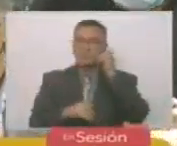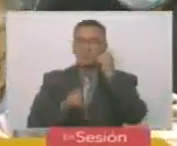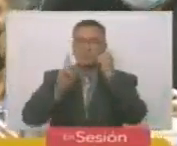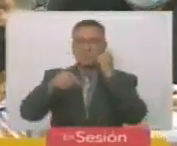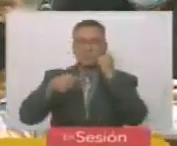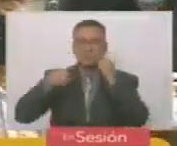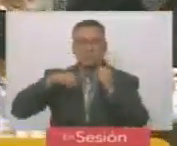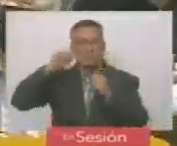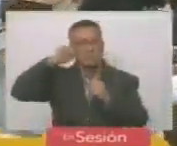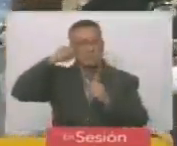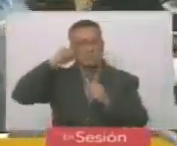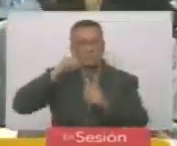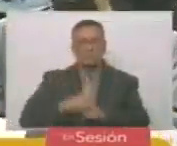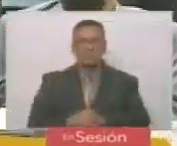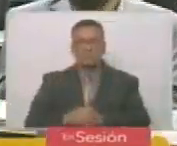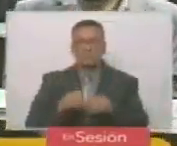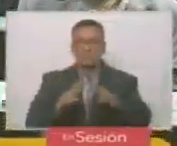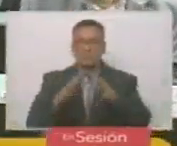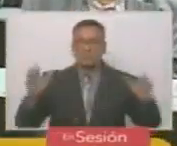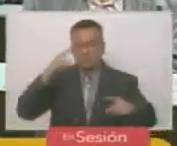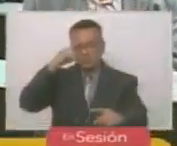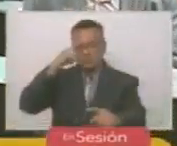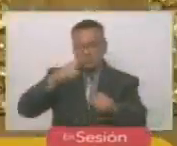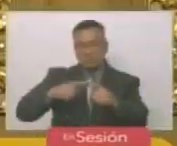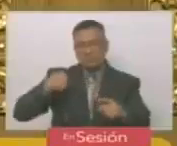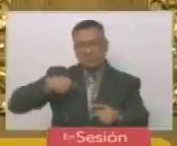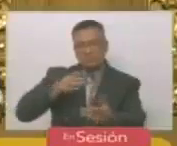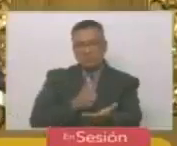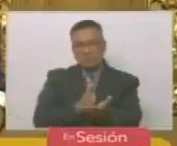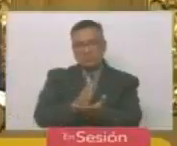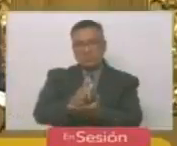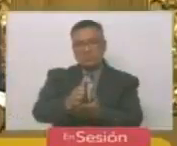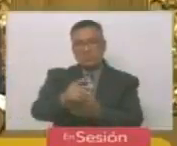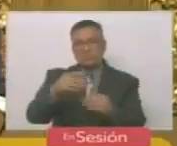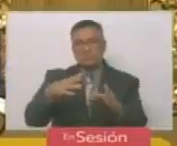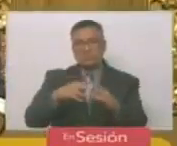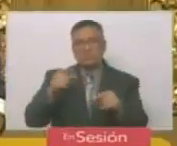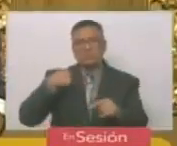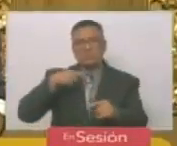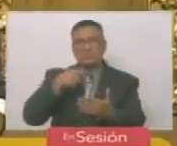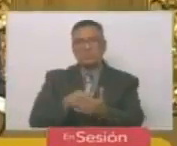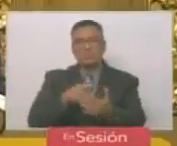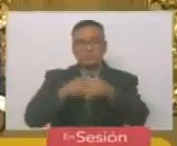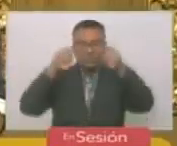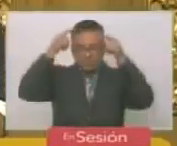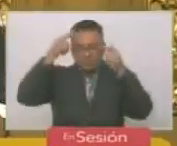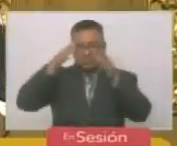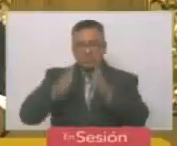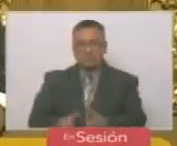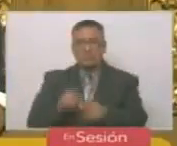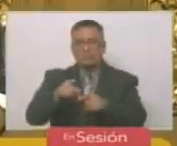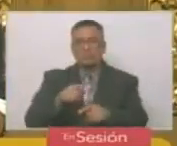también recordamos los grandes desafíos que seguimos teniendo. Esto no es una inversión chavista, cuando la Organización Mundial de la